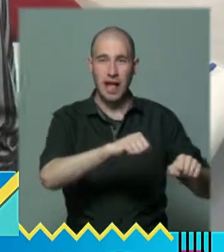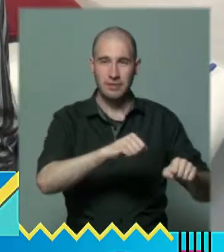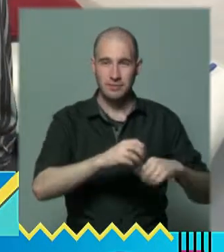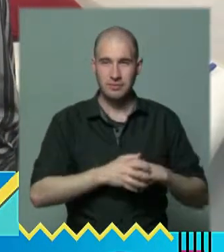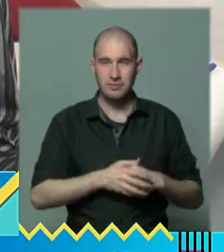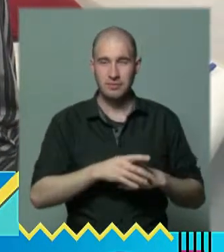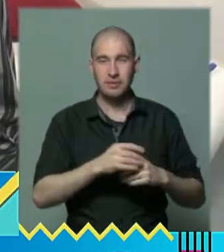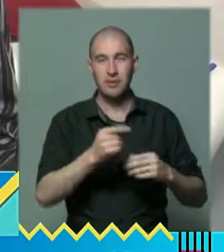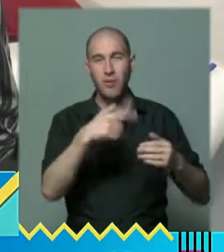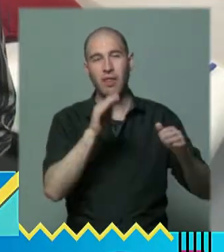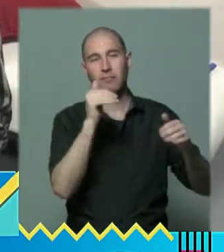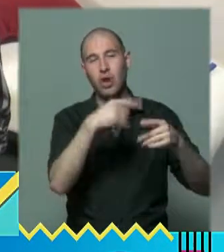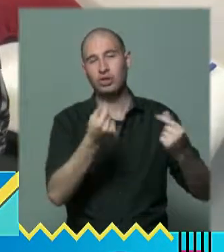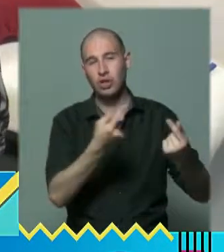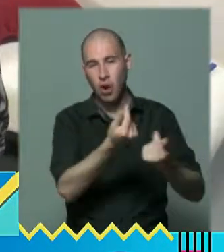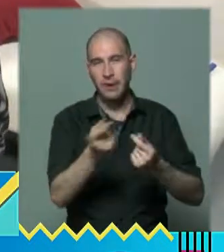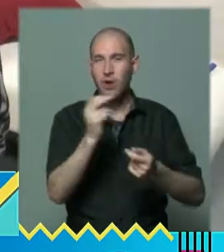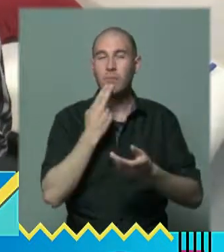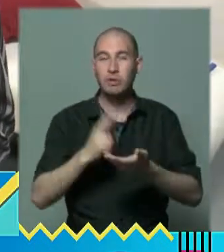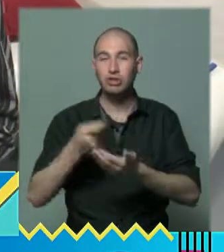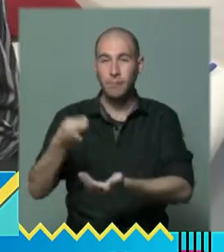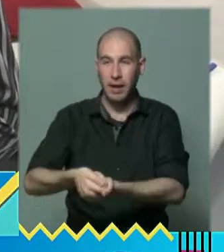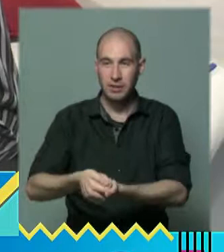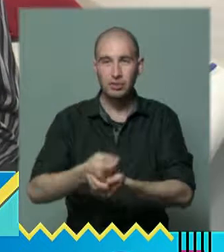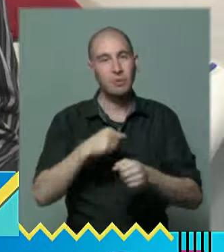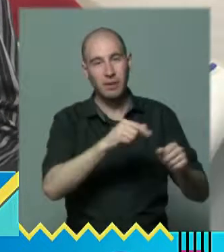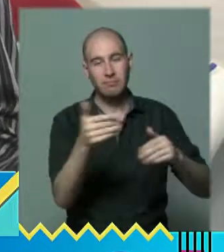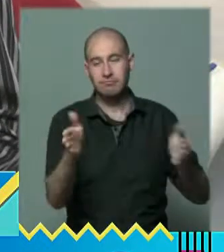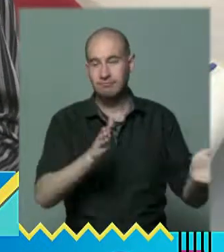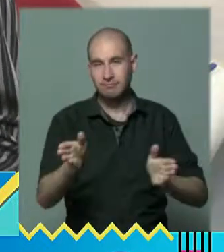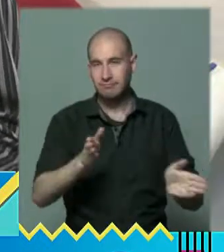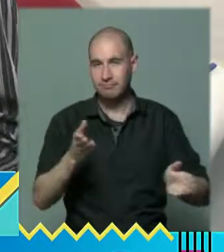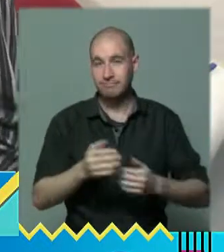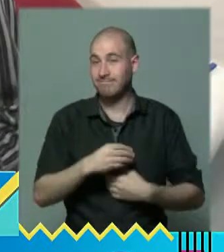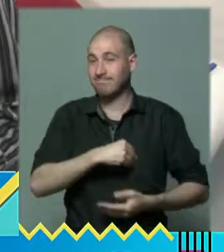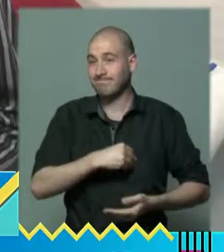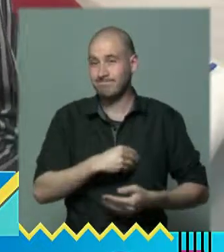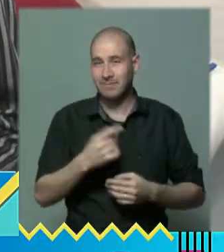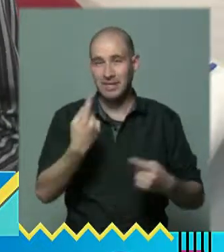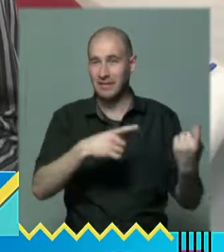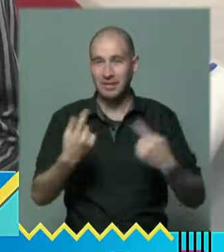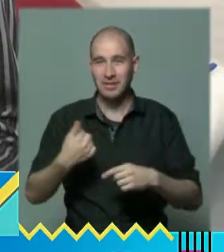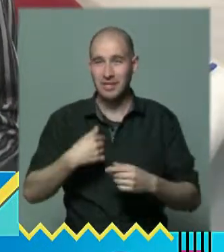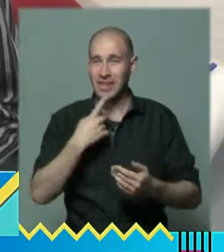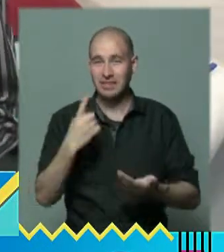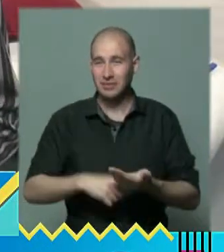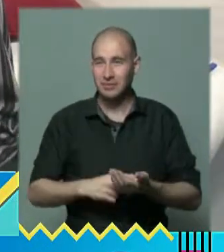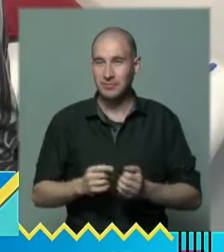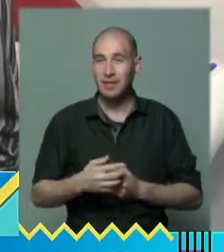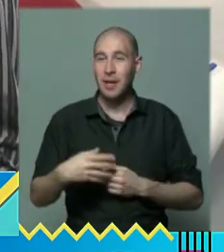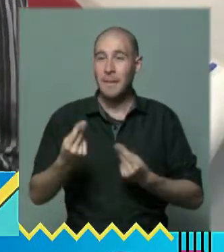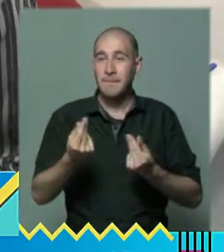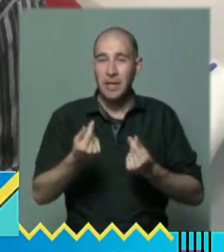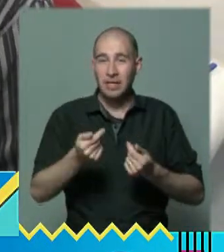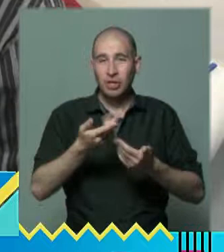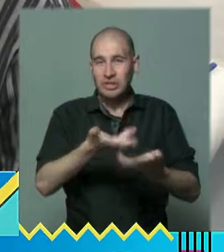y relleno la alacena, o pago los impuestos y no voy al supermercado. Lamentablemente es una dicotomía que tengo que definir y ya con el precio que